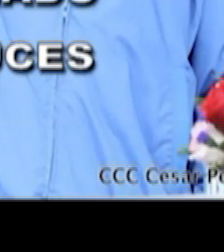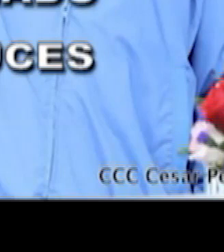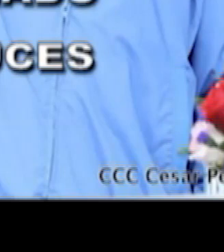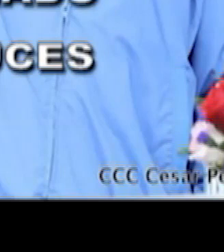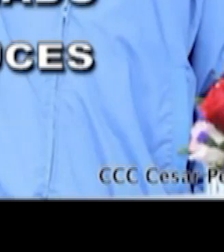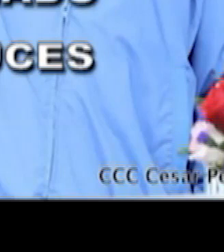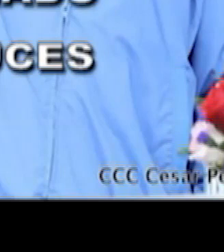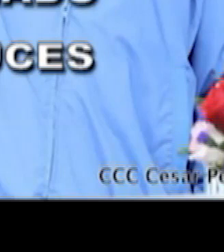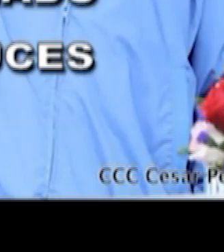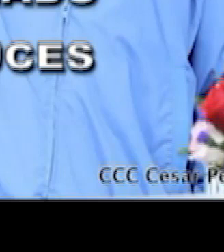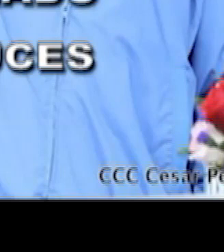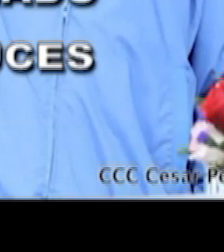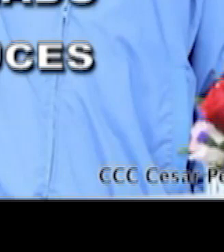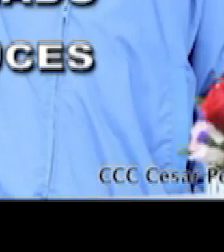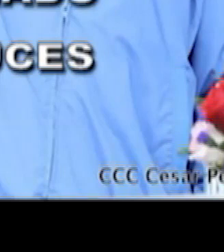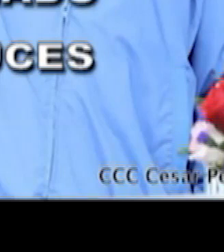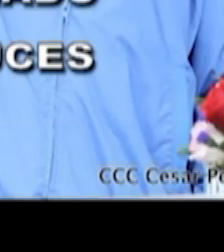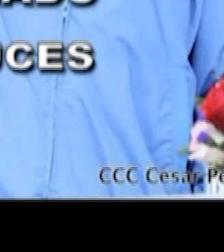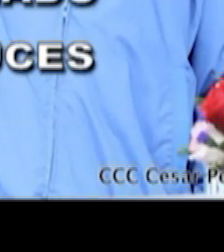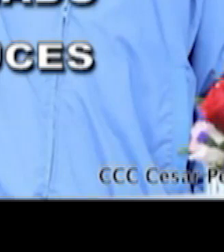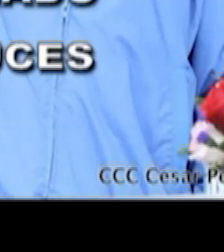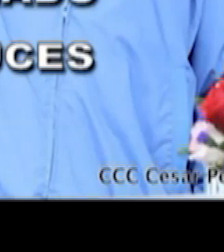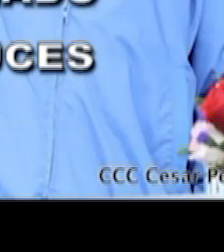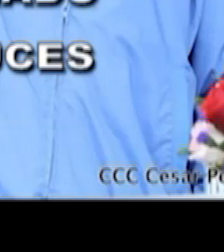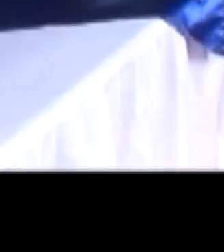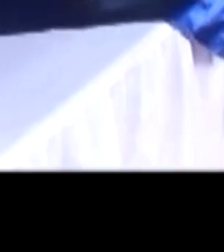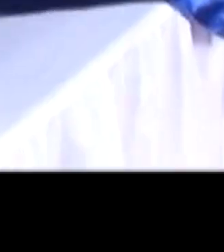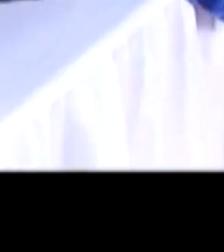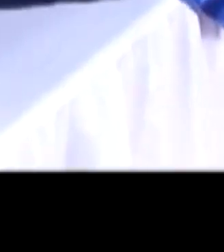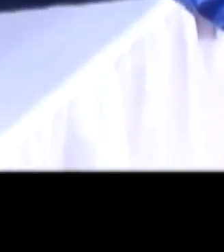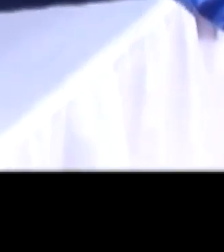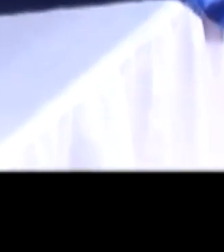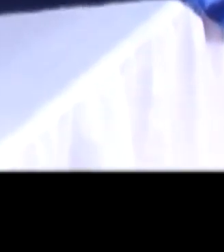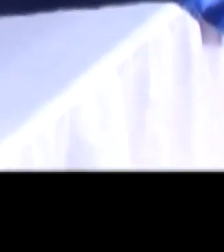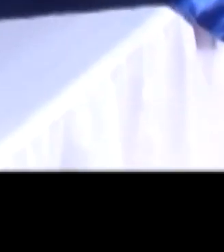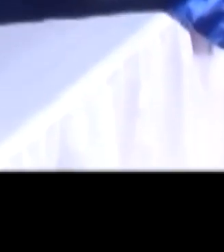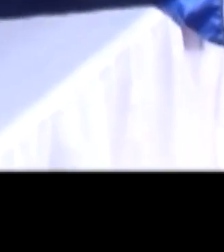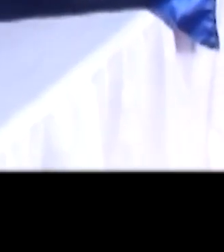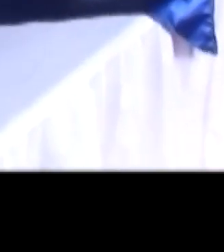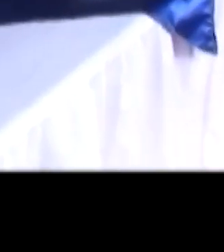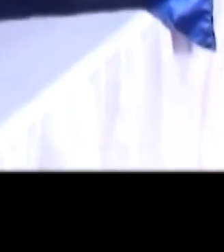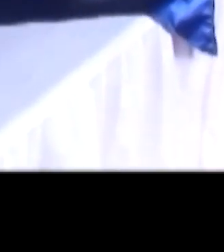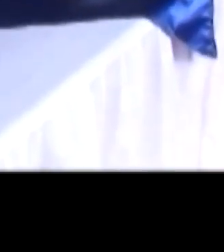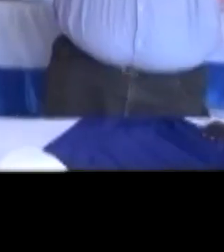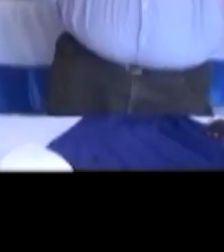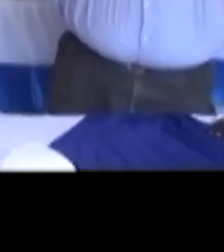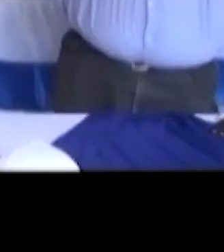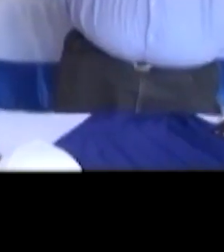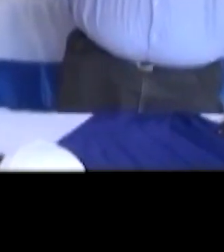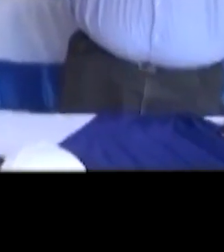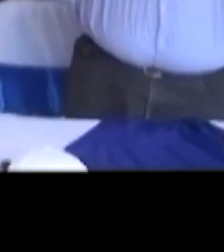kilómetros, ¿verdad?, en el cual estamos invirtiendo 235 millones de córdobas.